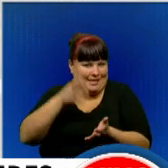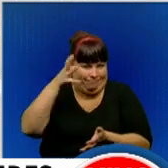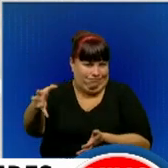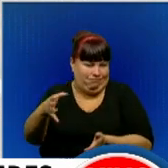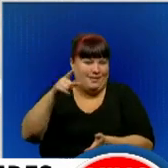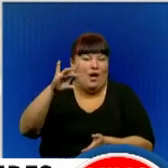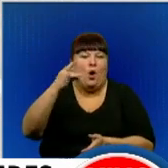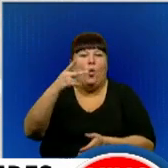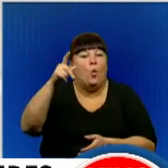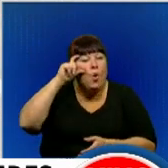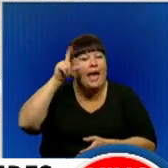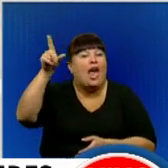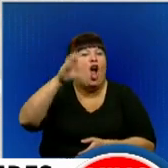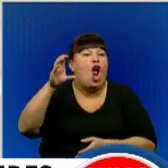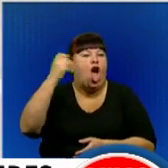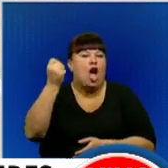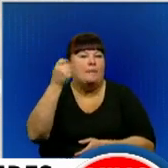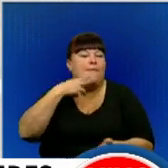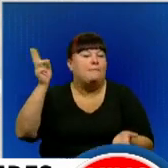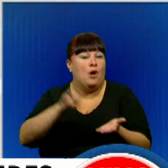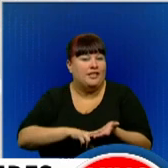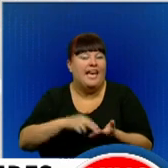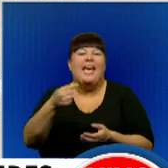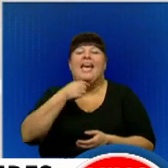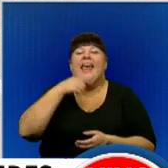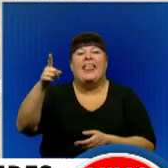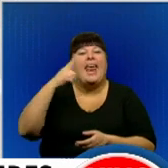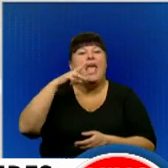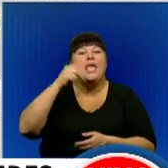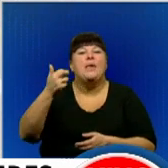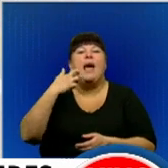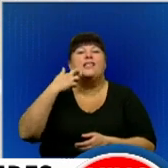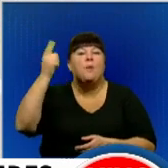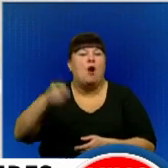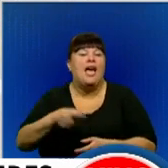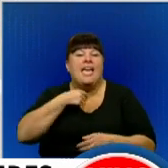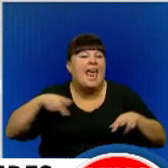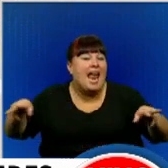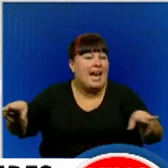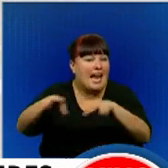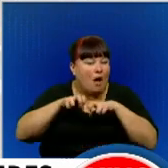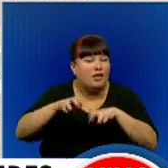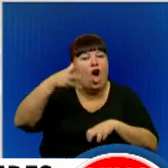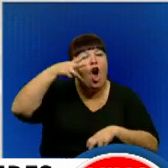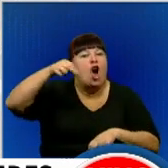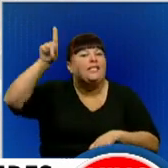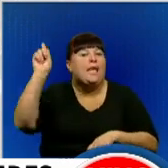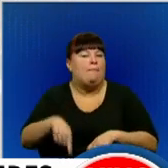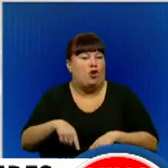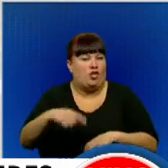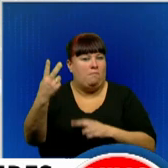viva el duque en colombia que quería llevar el iva al 19 por ciento quería recaudar el 80 por